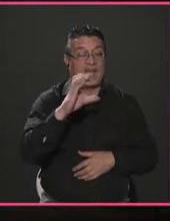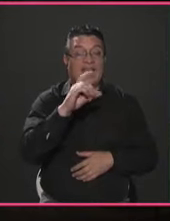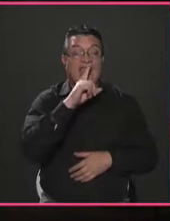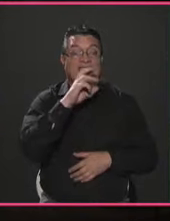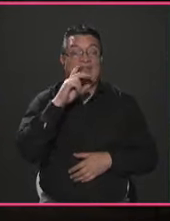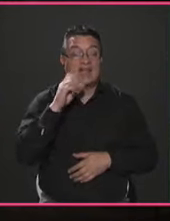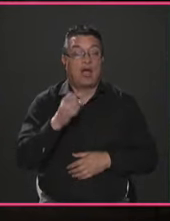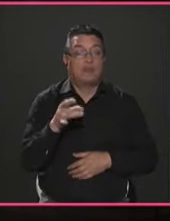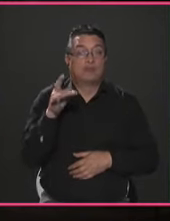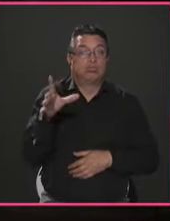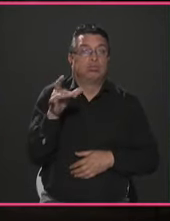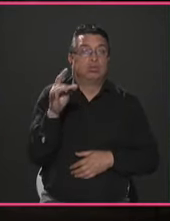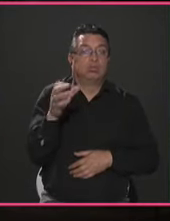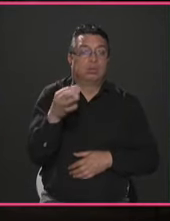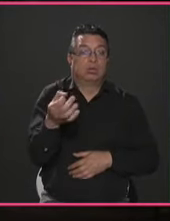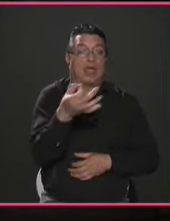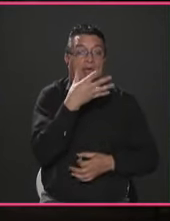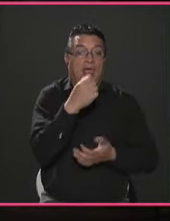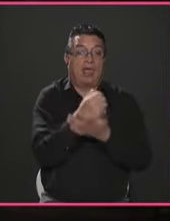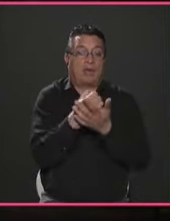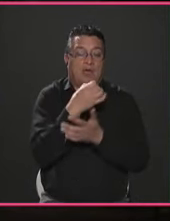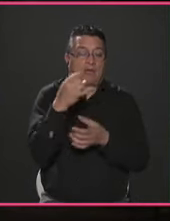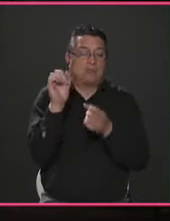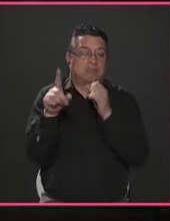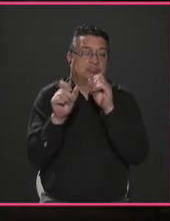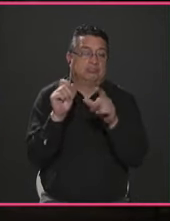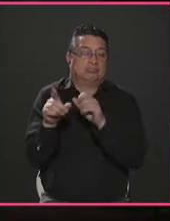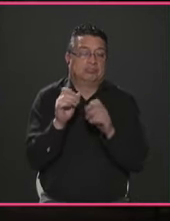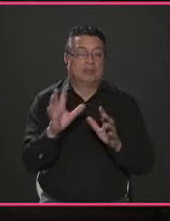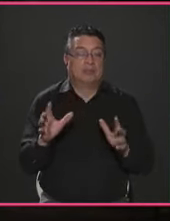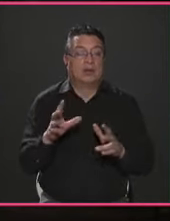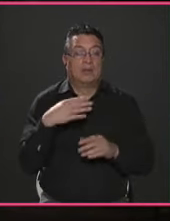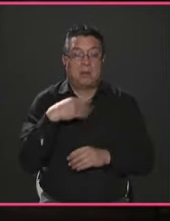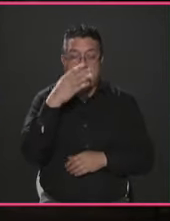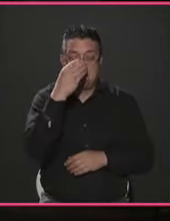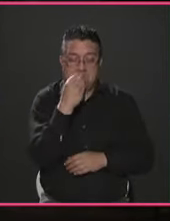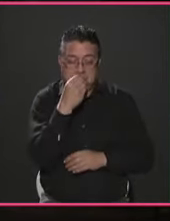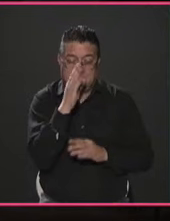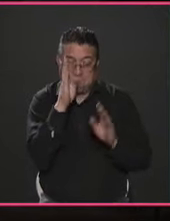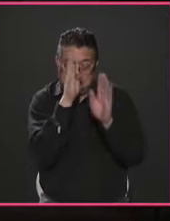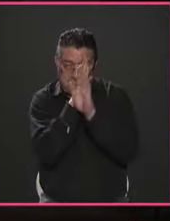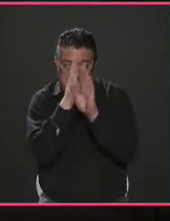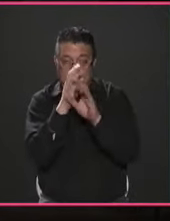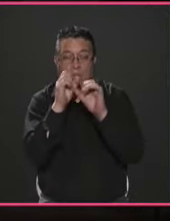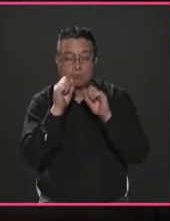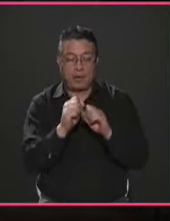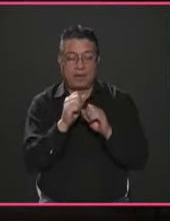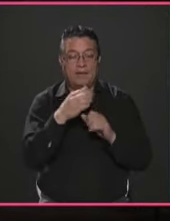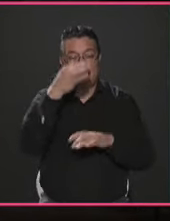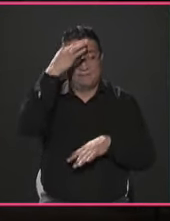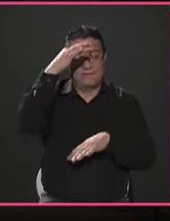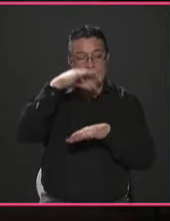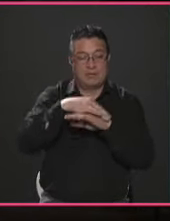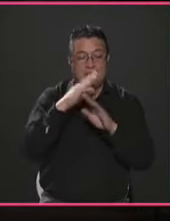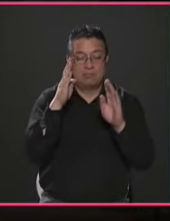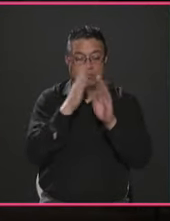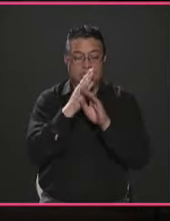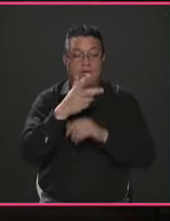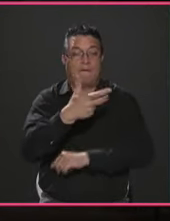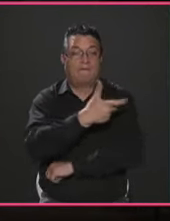los antibióticos y que se escondió en los de